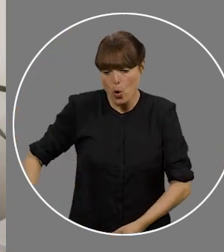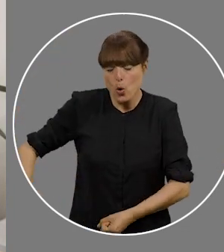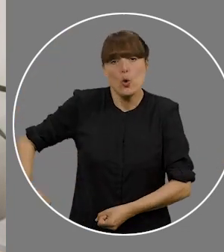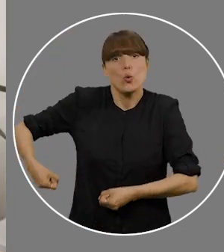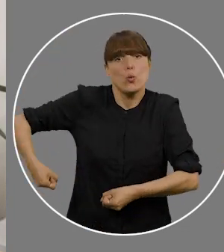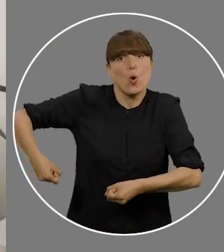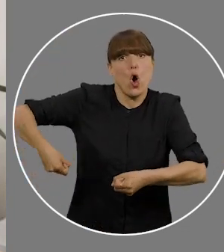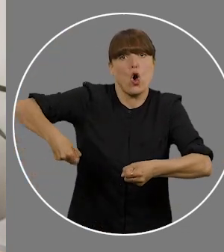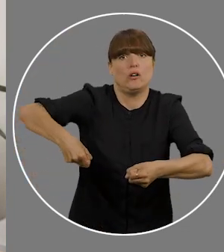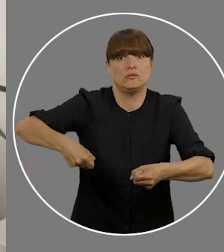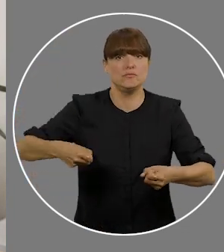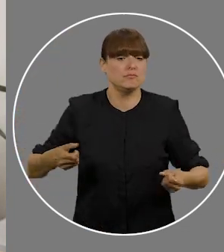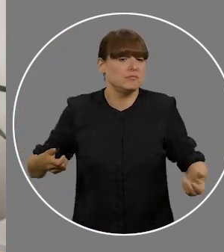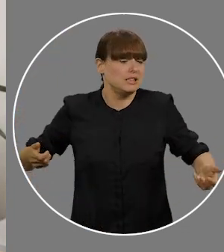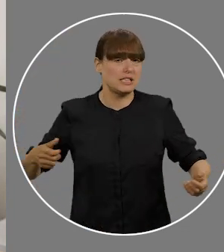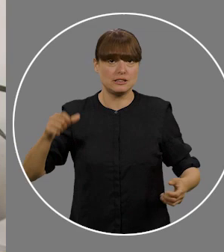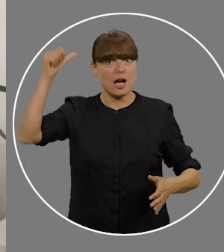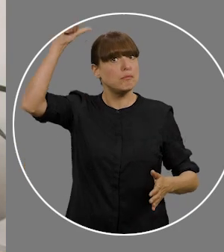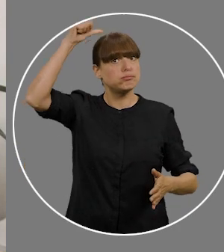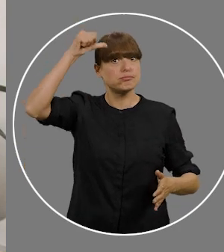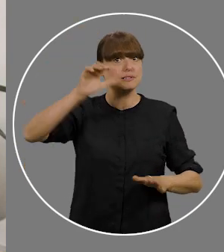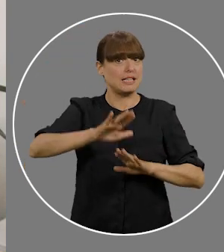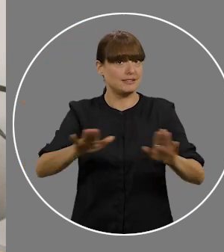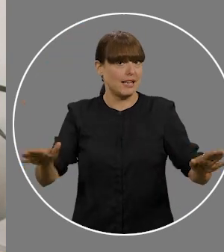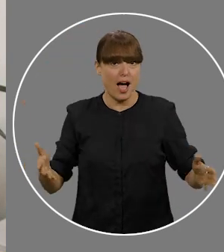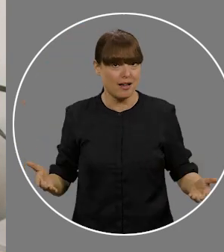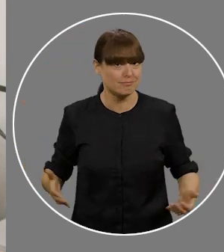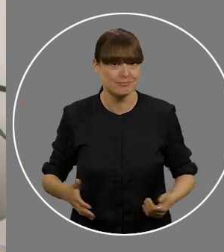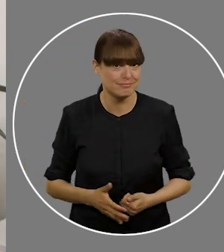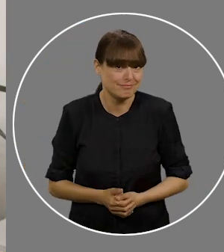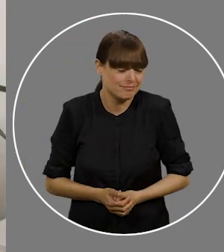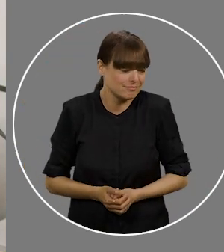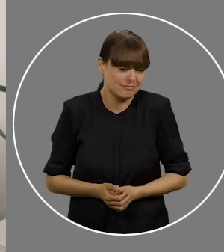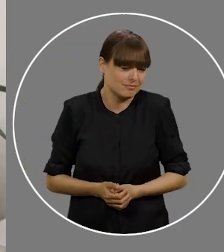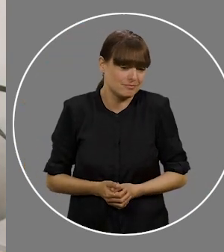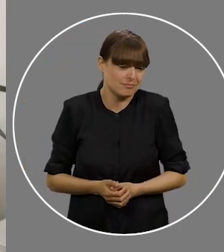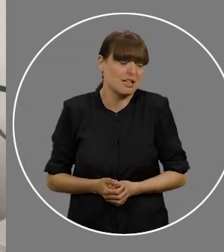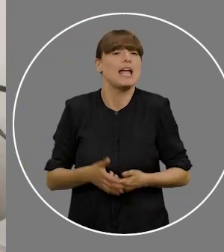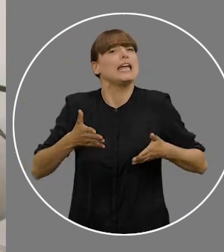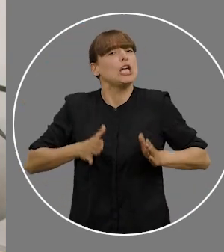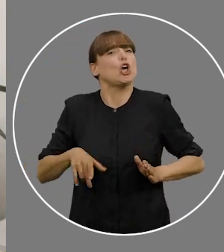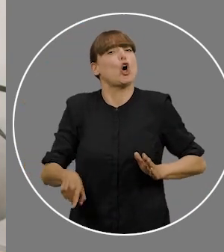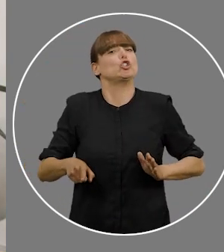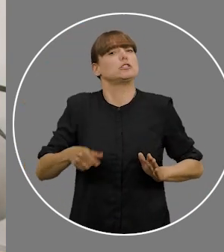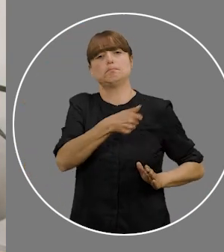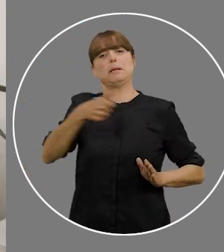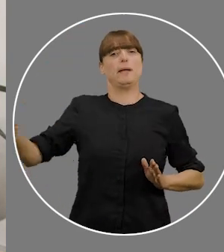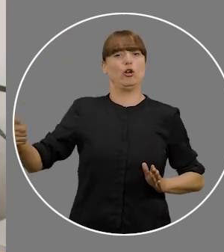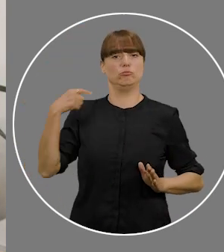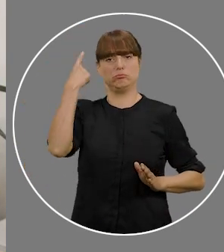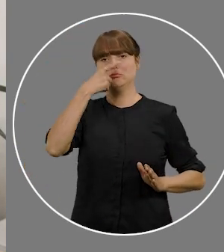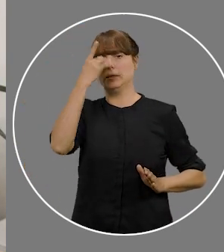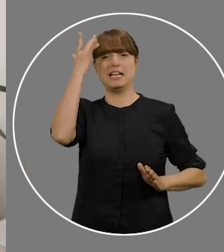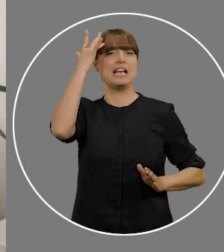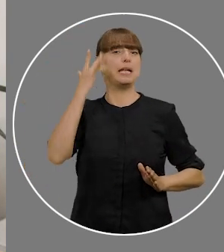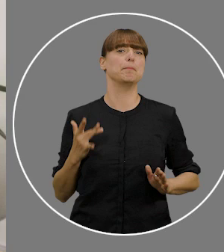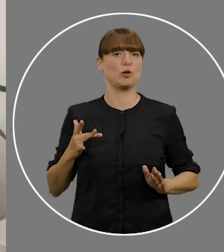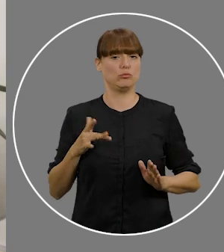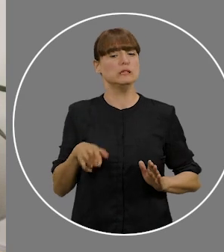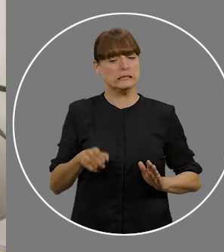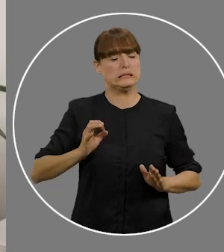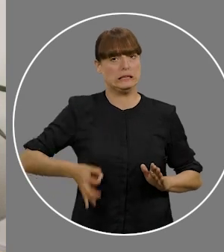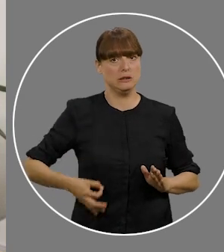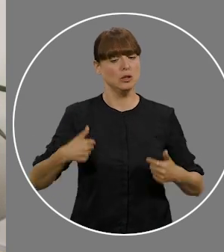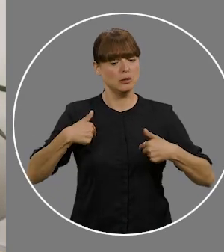cuando estaba clara de allí y los que más me interesaba limpiar eran a mis hijos. Pero lo que